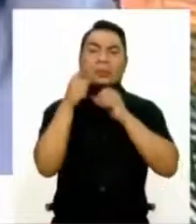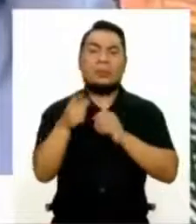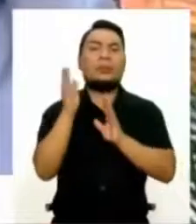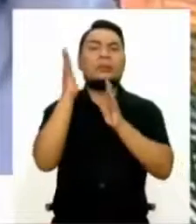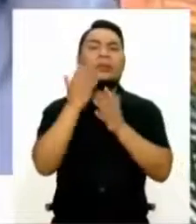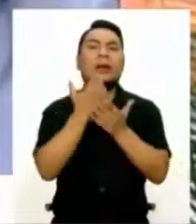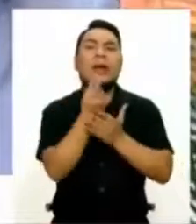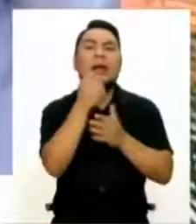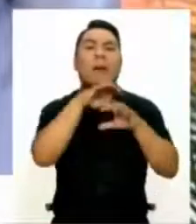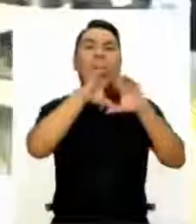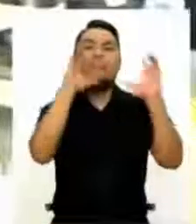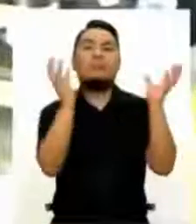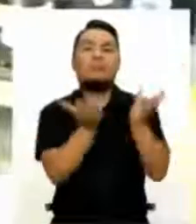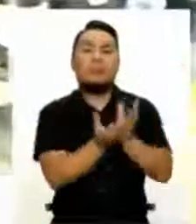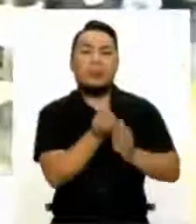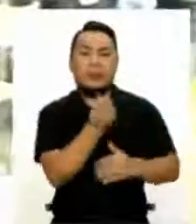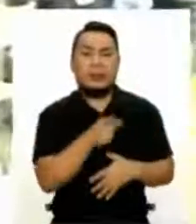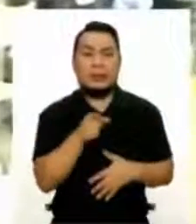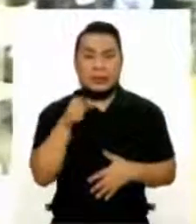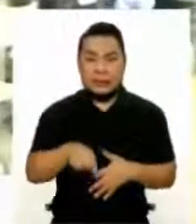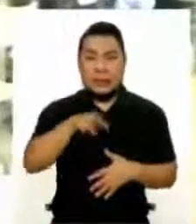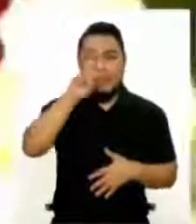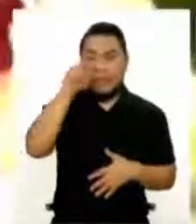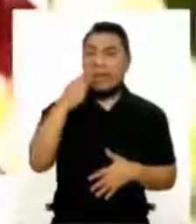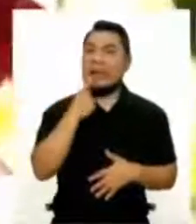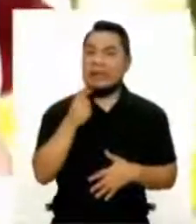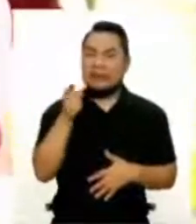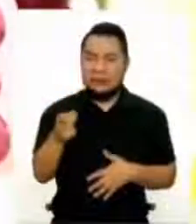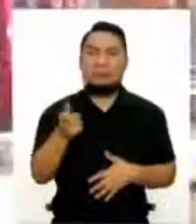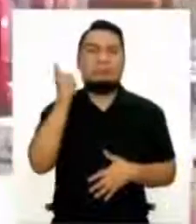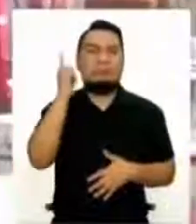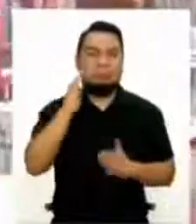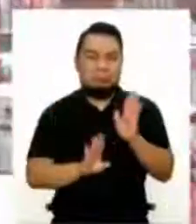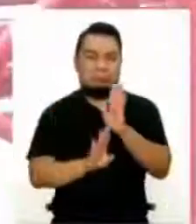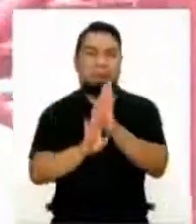creciendo y al servicio de todos ustedes. Con nosotros será hasta la próxima, tu Pananchista.